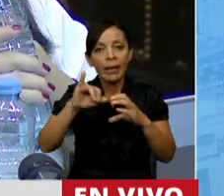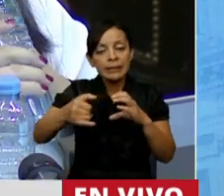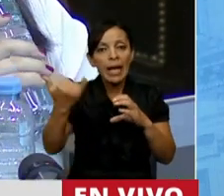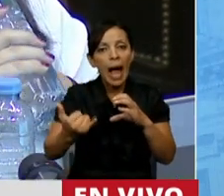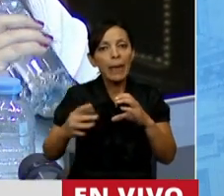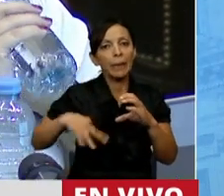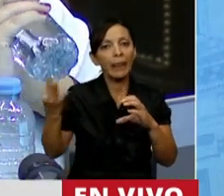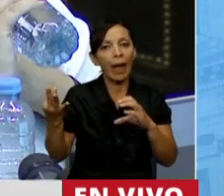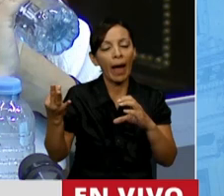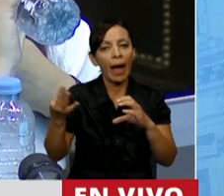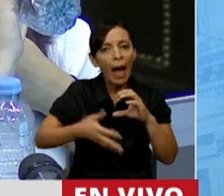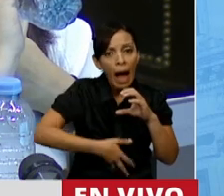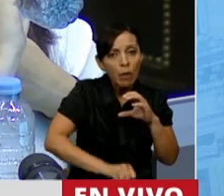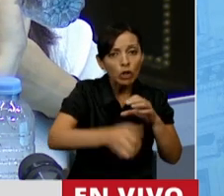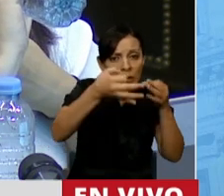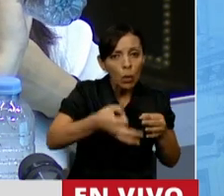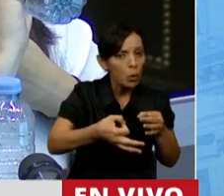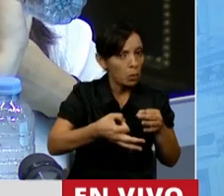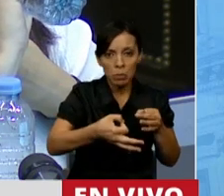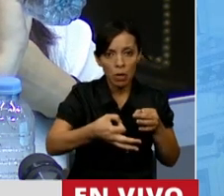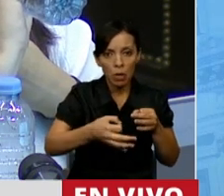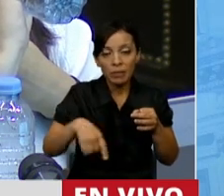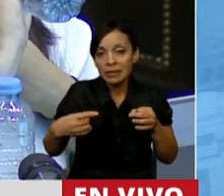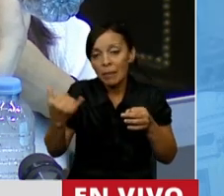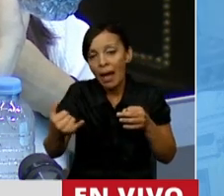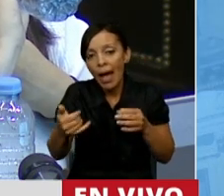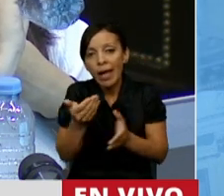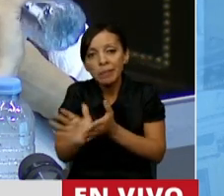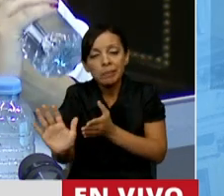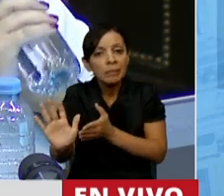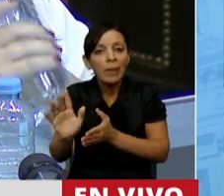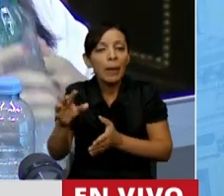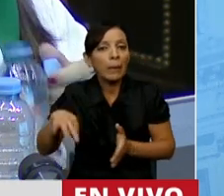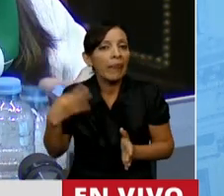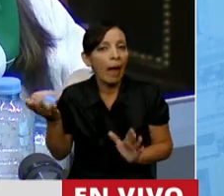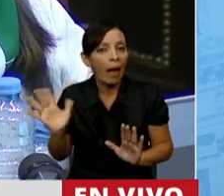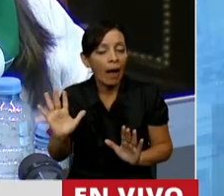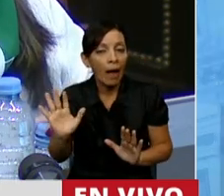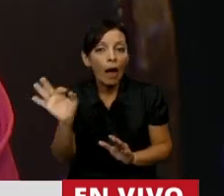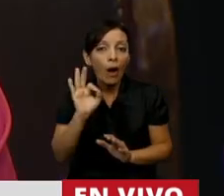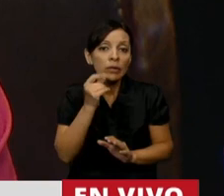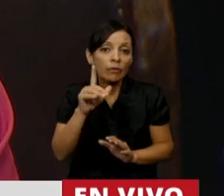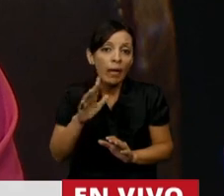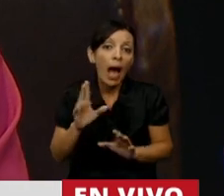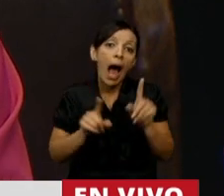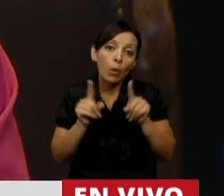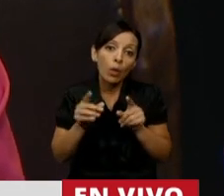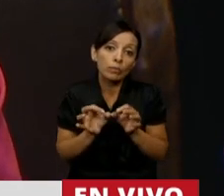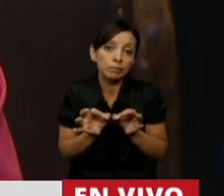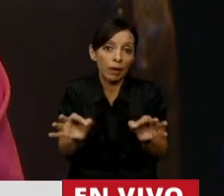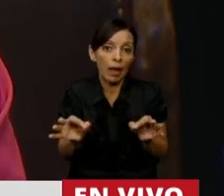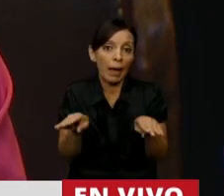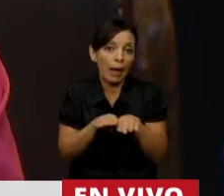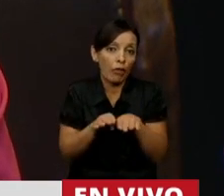no es seguro, porque siempre se elimina una vida, o quizás, en el peor de los casos, puedan llegar a ser dos. Y